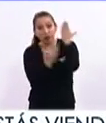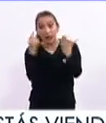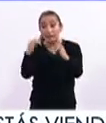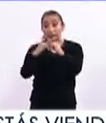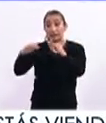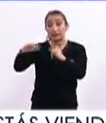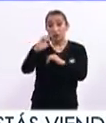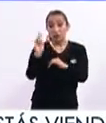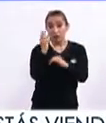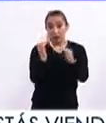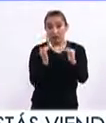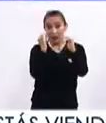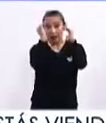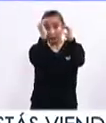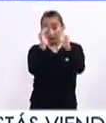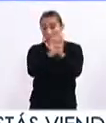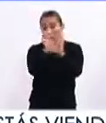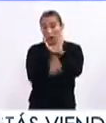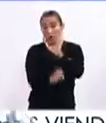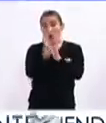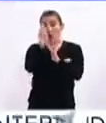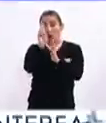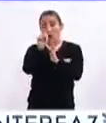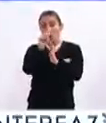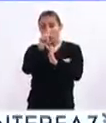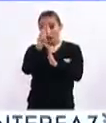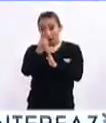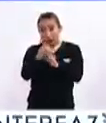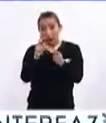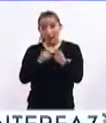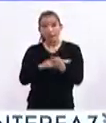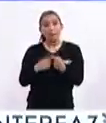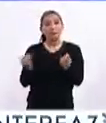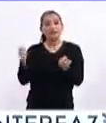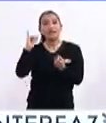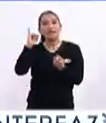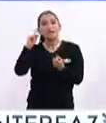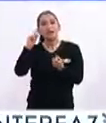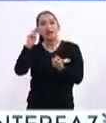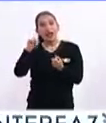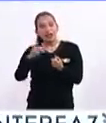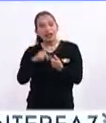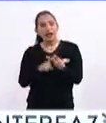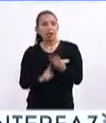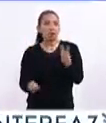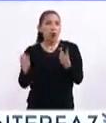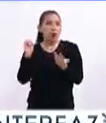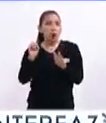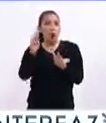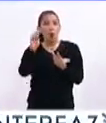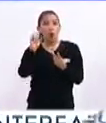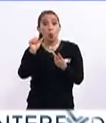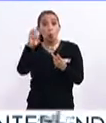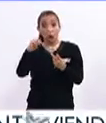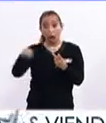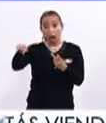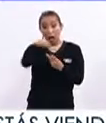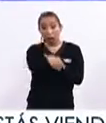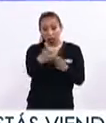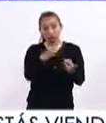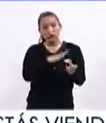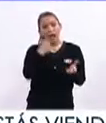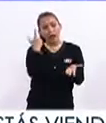las instituciones educativas como la Universidad Nacional Autónoma de México, el Instituto Politécnico Nacional o la Universidad